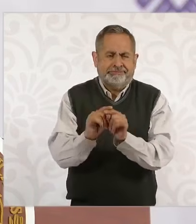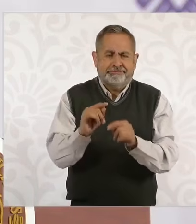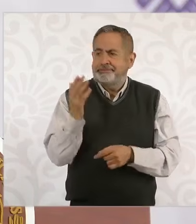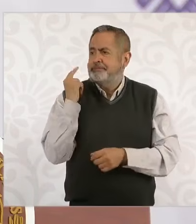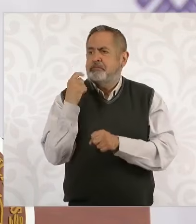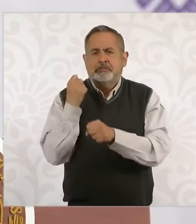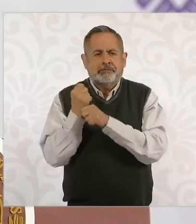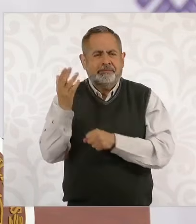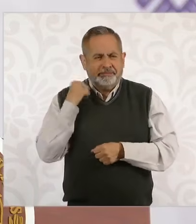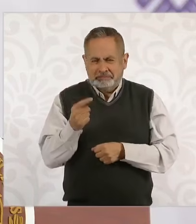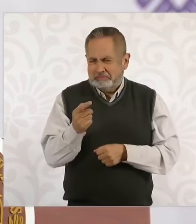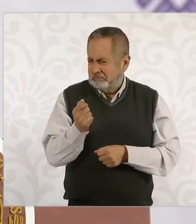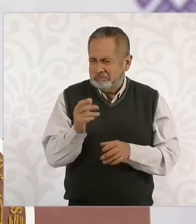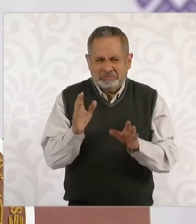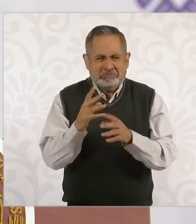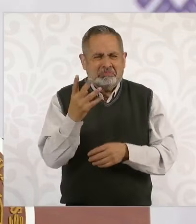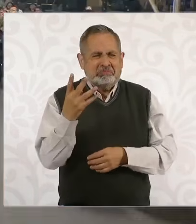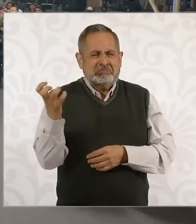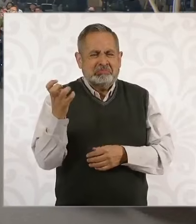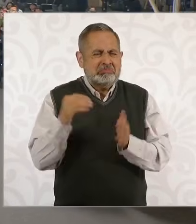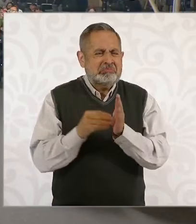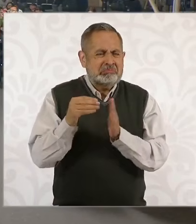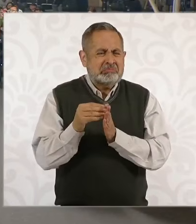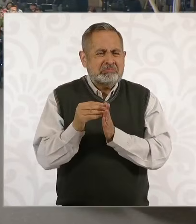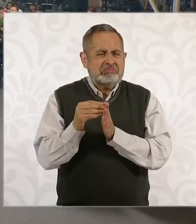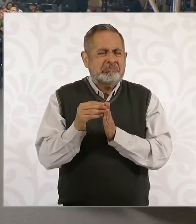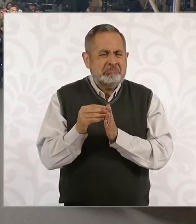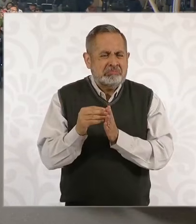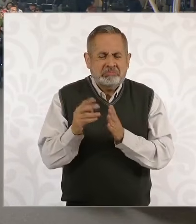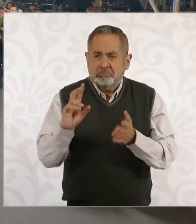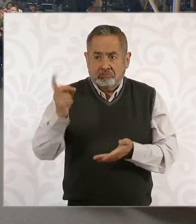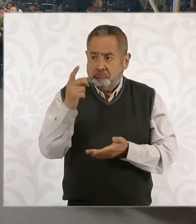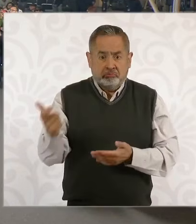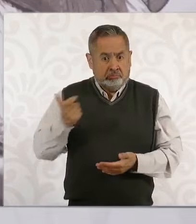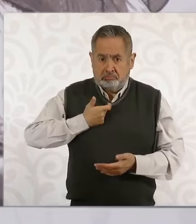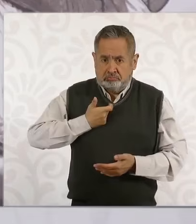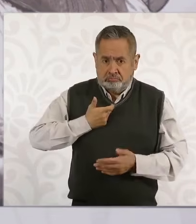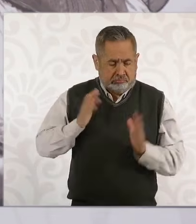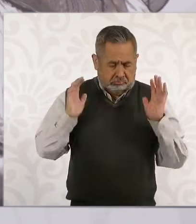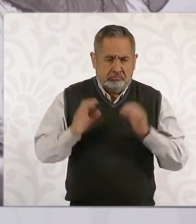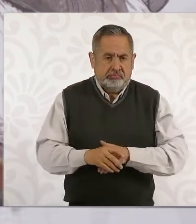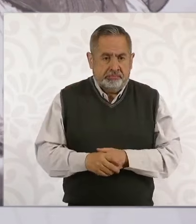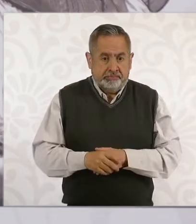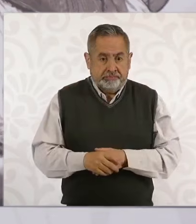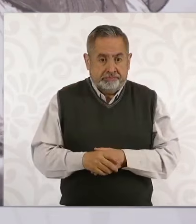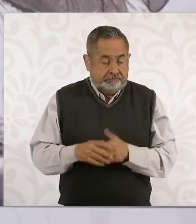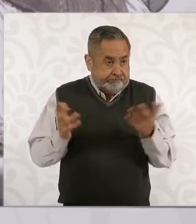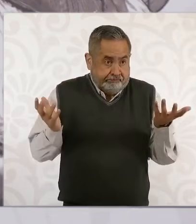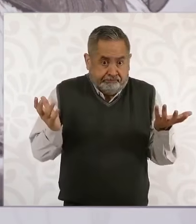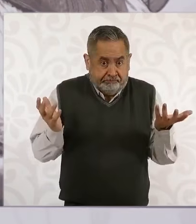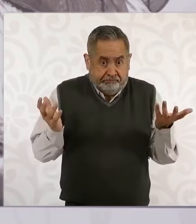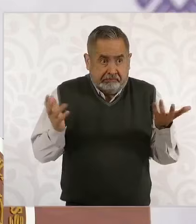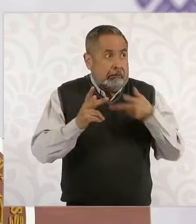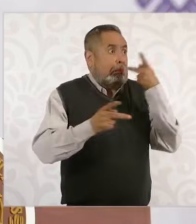pasado fueron poco más de ¿qué? 400 millones de dólares. O sea,